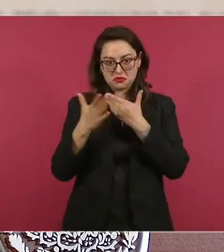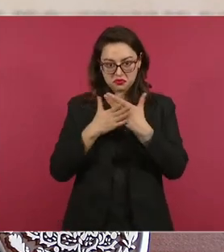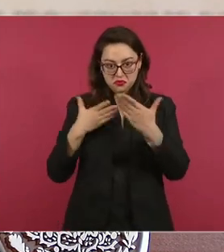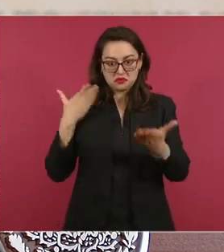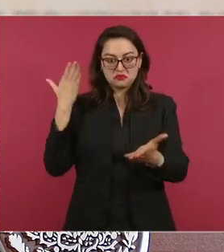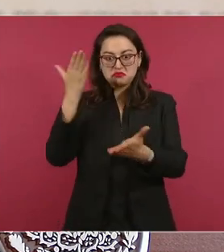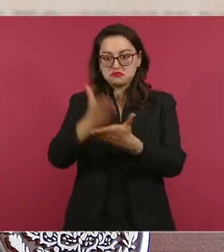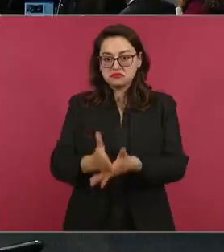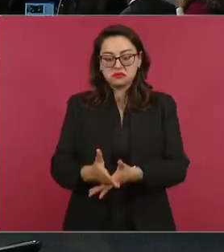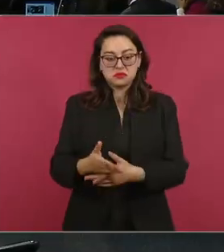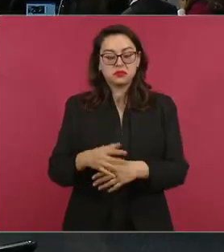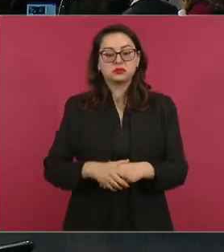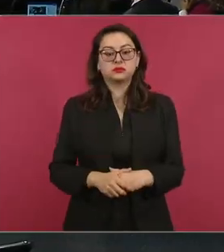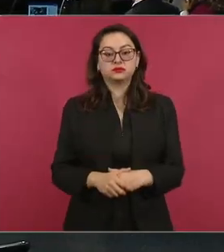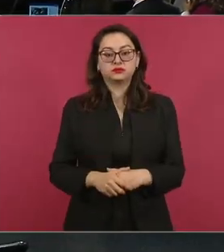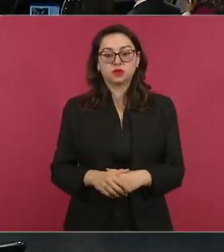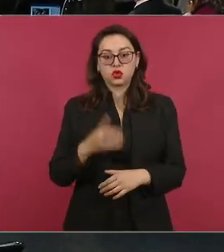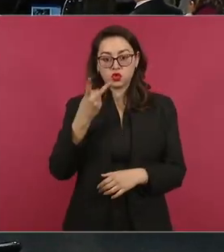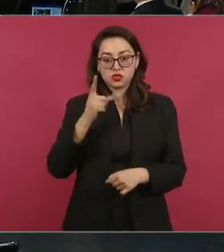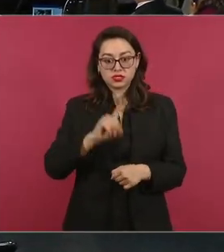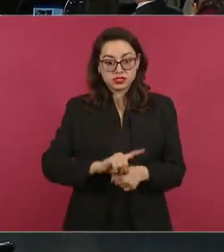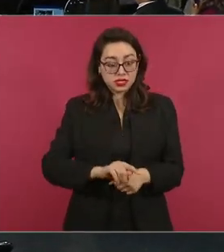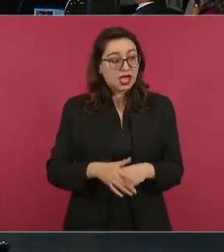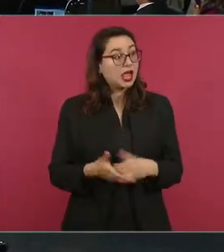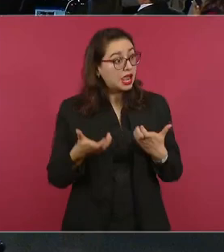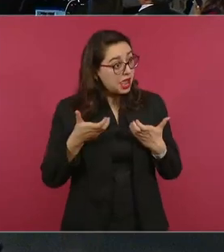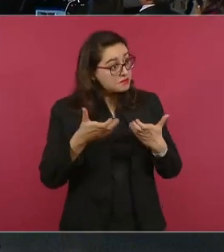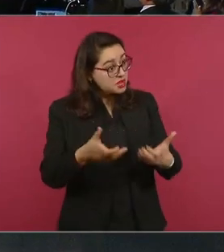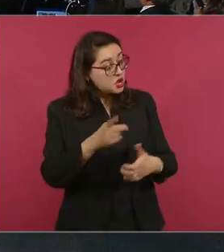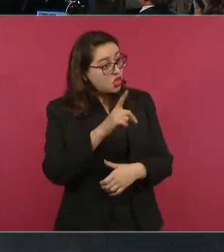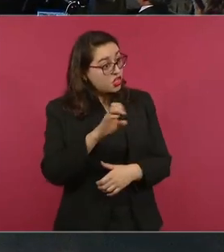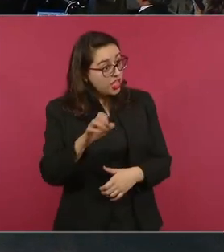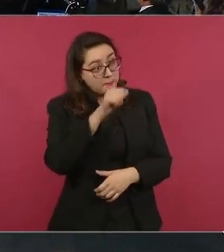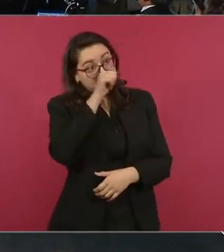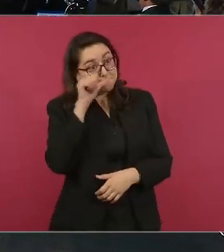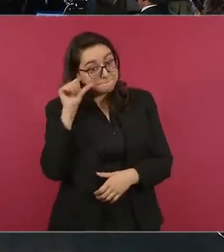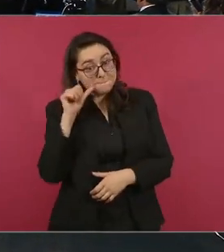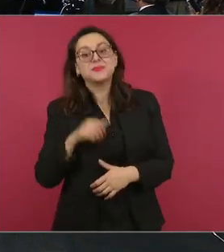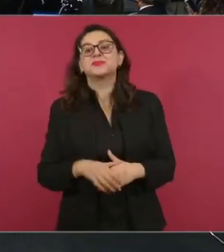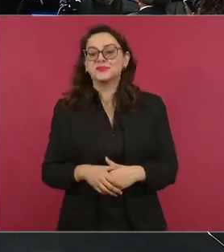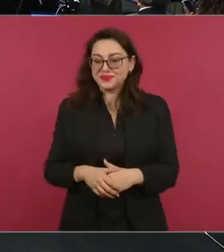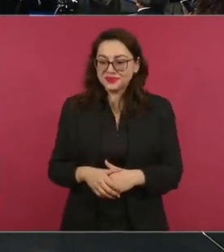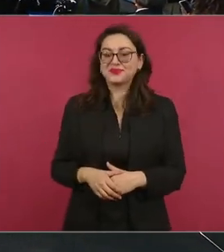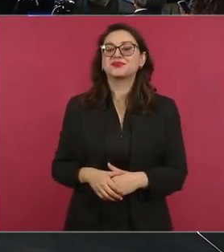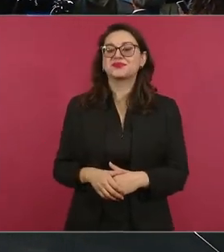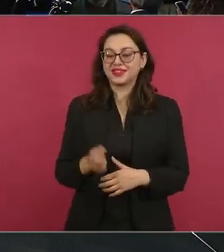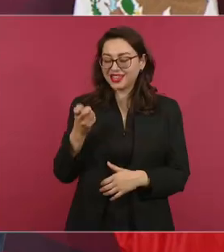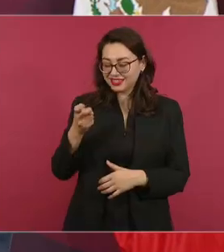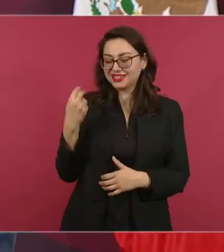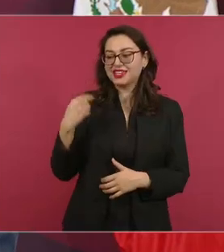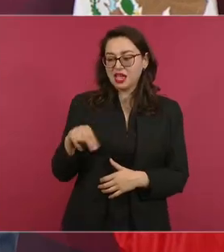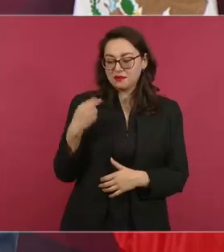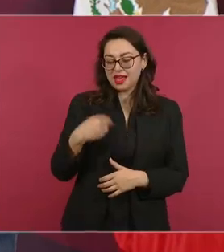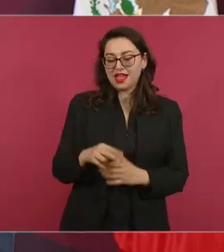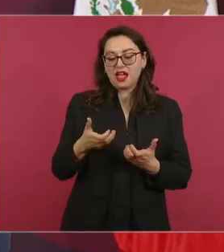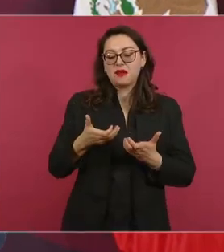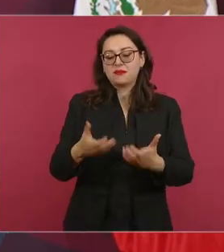son dos días. El Camino de Benito. Camino de Benito, es así le pusimos.